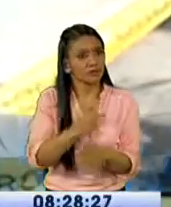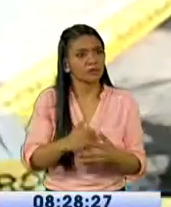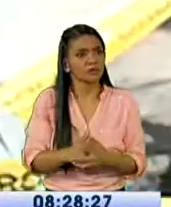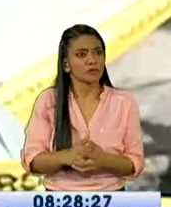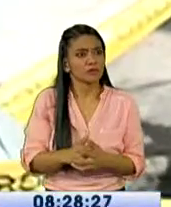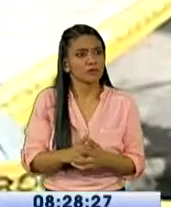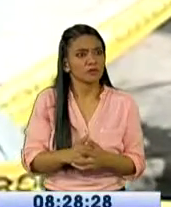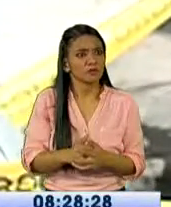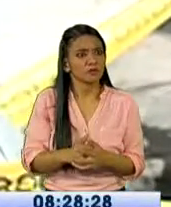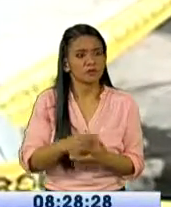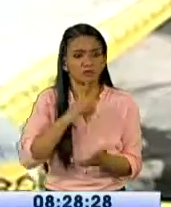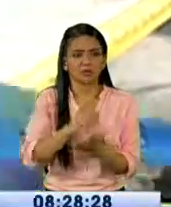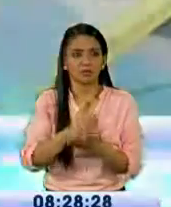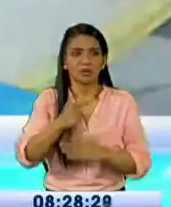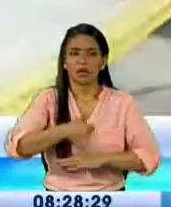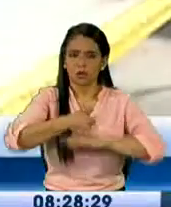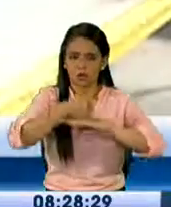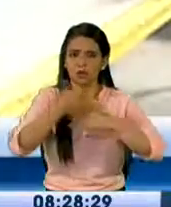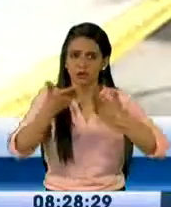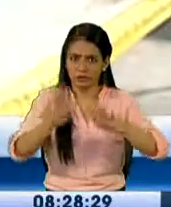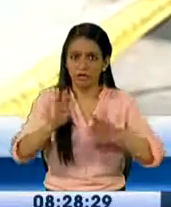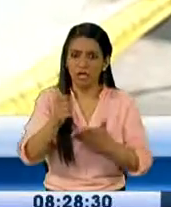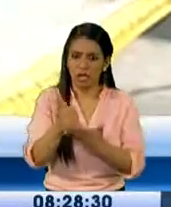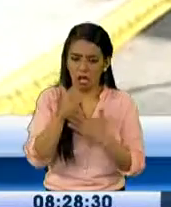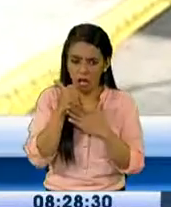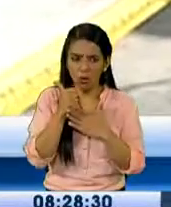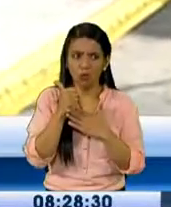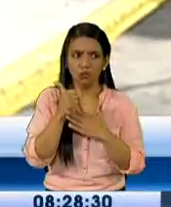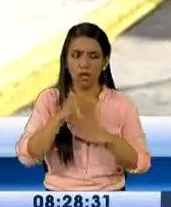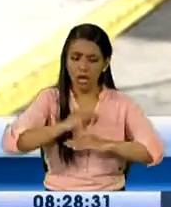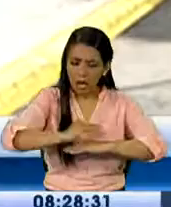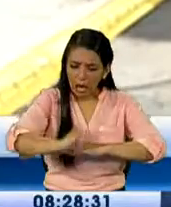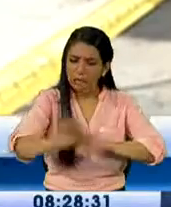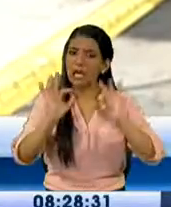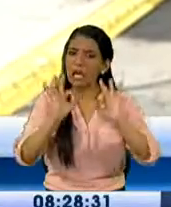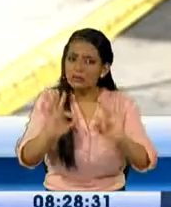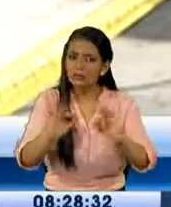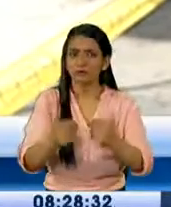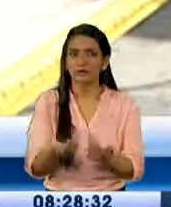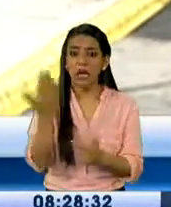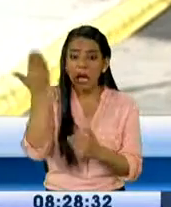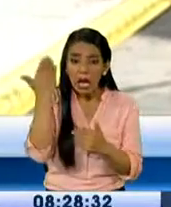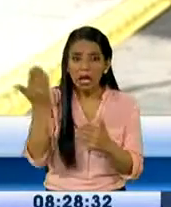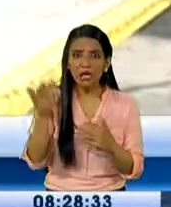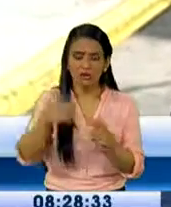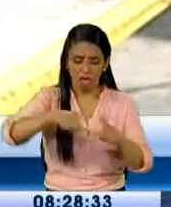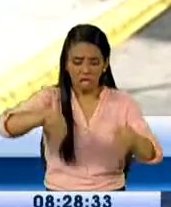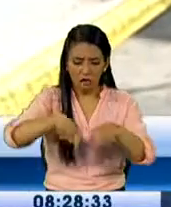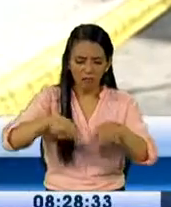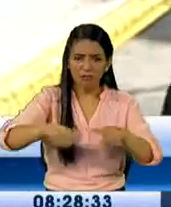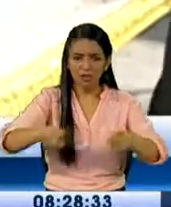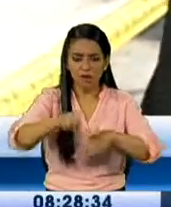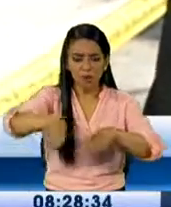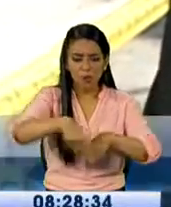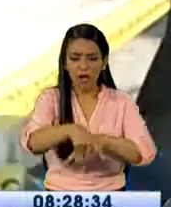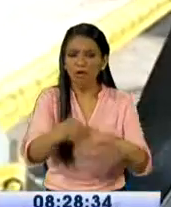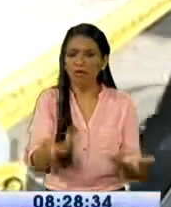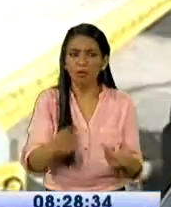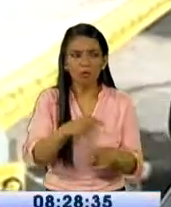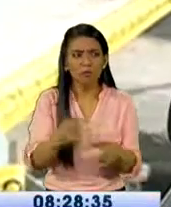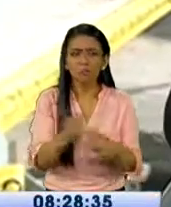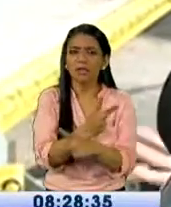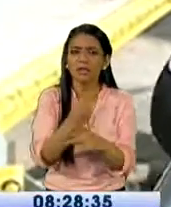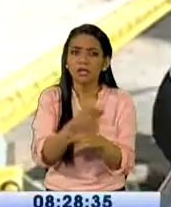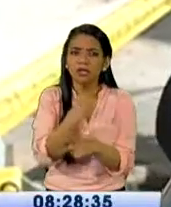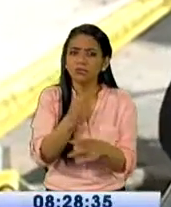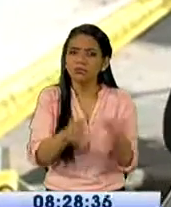a las autoridades competentes para que nos ayuden dejando la calle como era, como estuvo, pero que no nos dejen así un hueco, porque esto es un peligro para